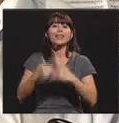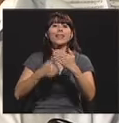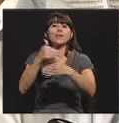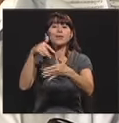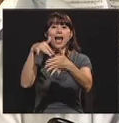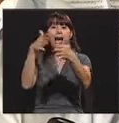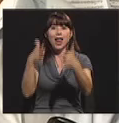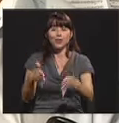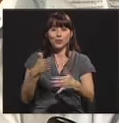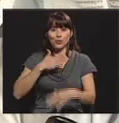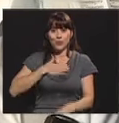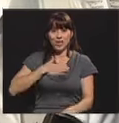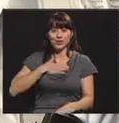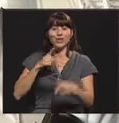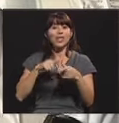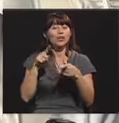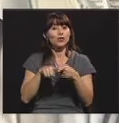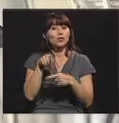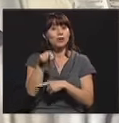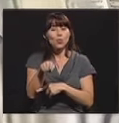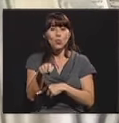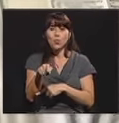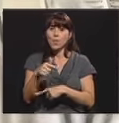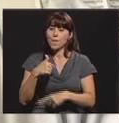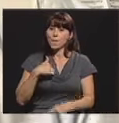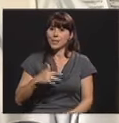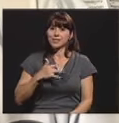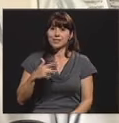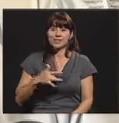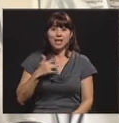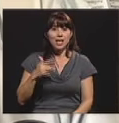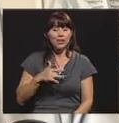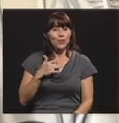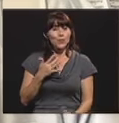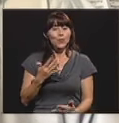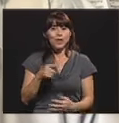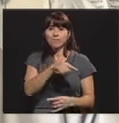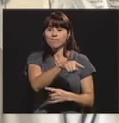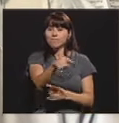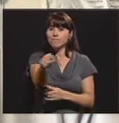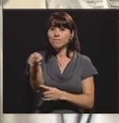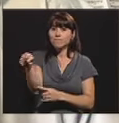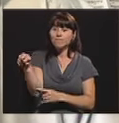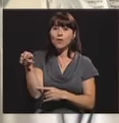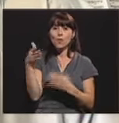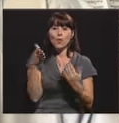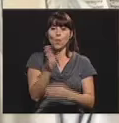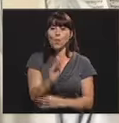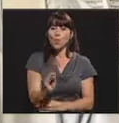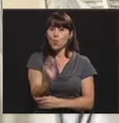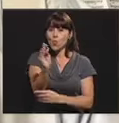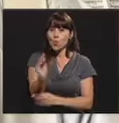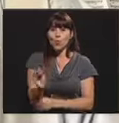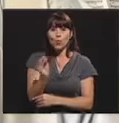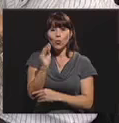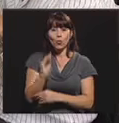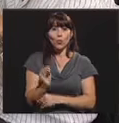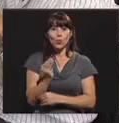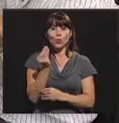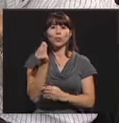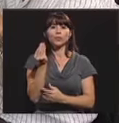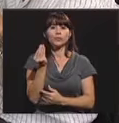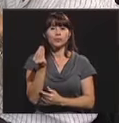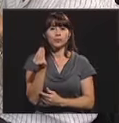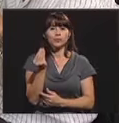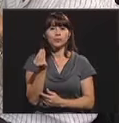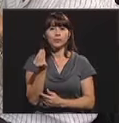míos. Entonces es maravilloso sentirse uno rodeado de muchachos muy jóvenes